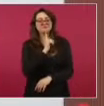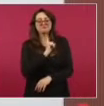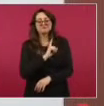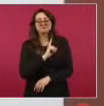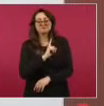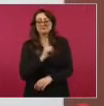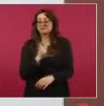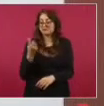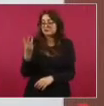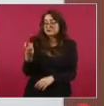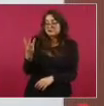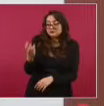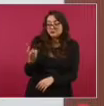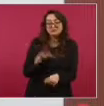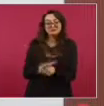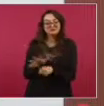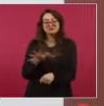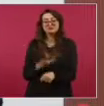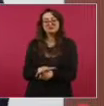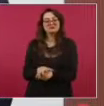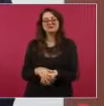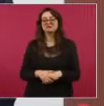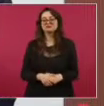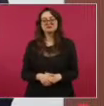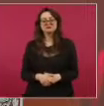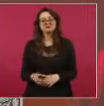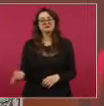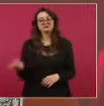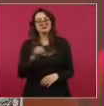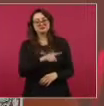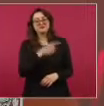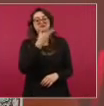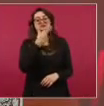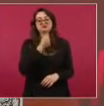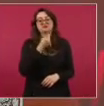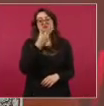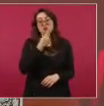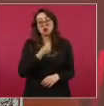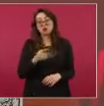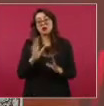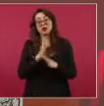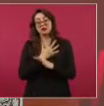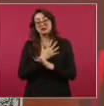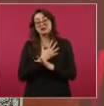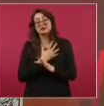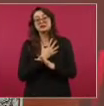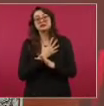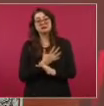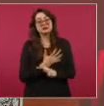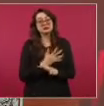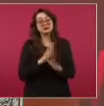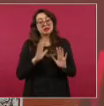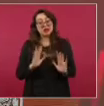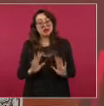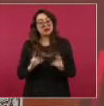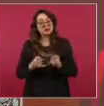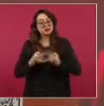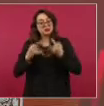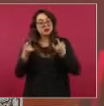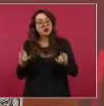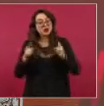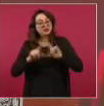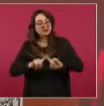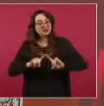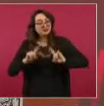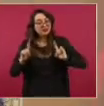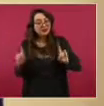de que el general Green telegrafió a Porfirio Díaz para expresarle su disposición de aceptar las